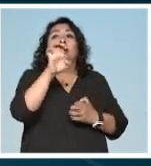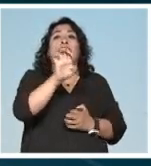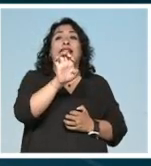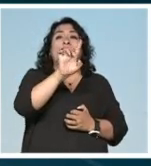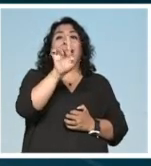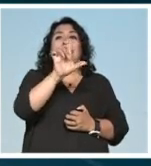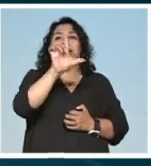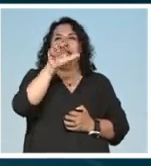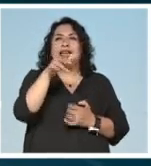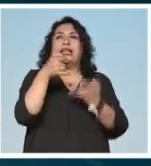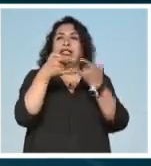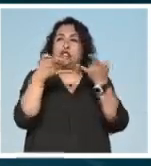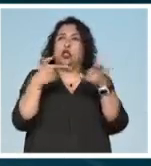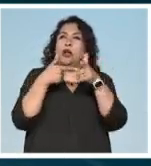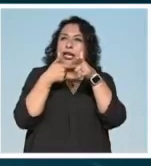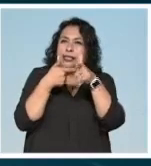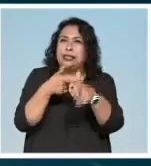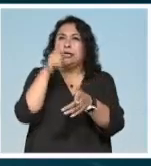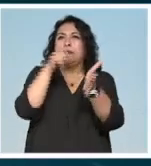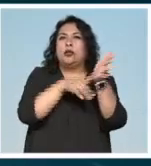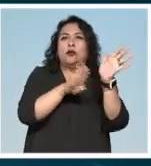EZLN, La Historia Continúa,